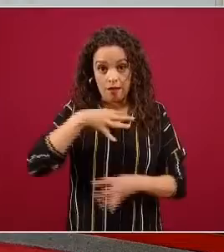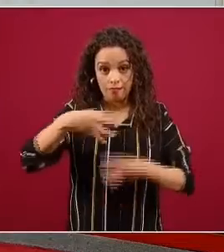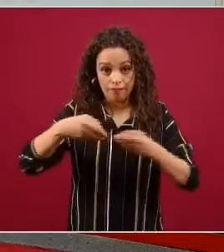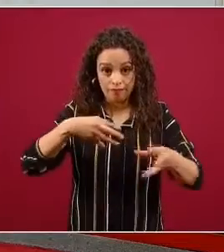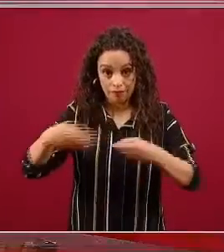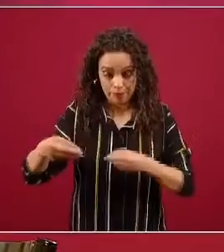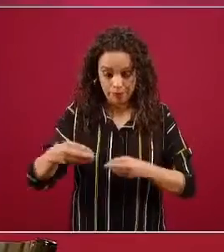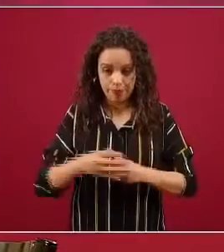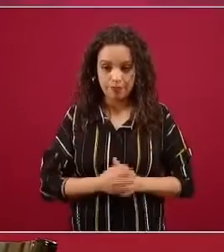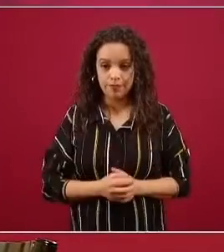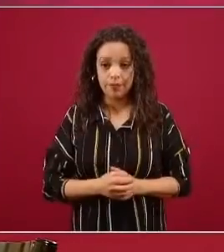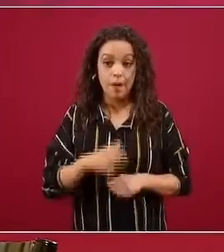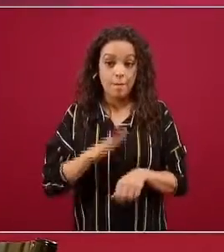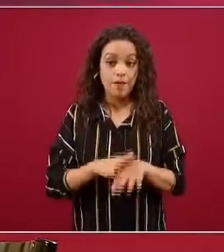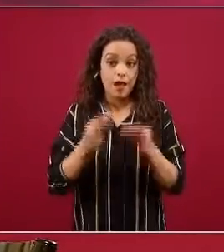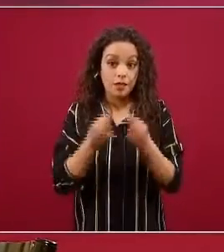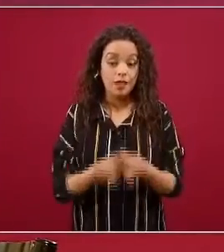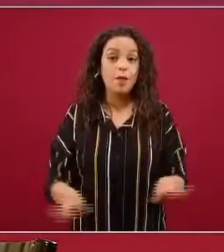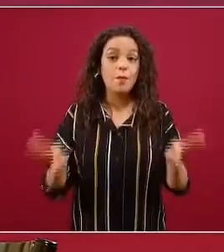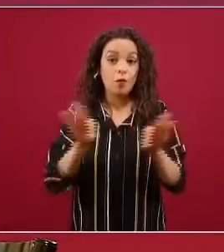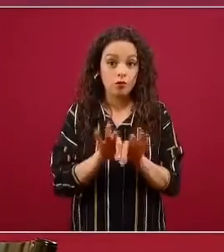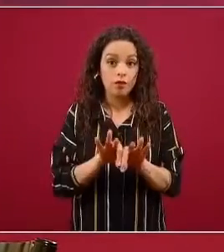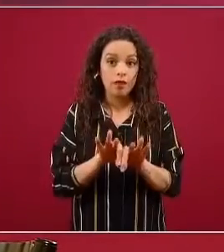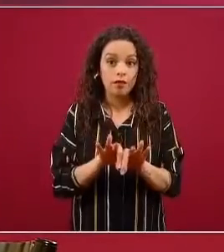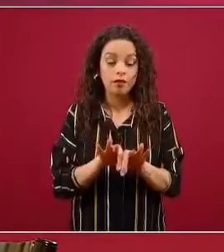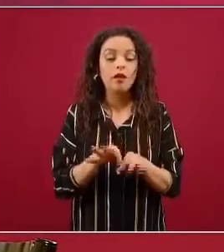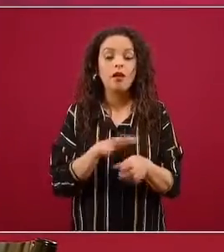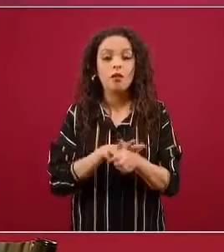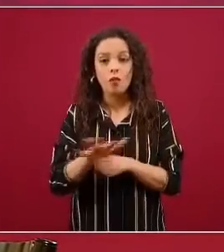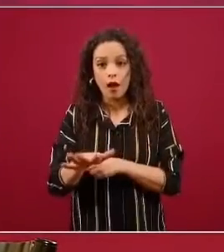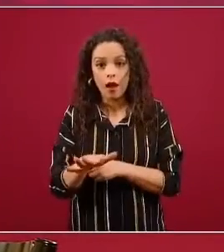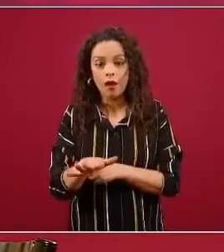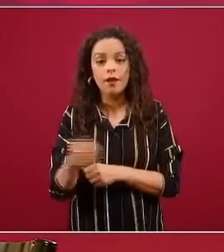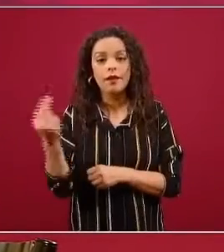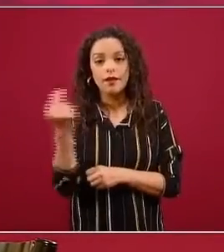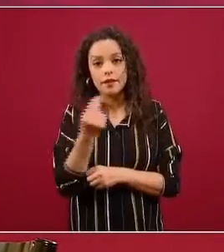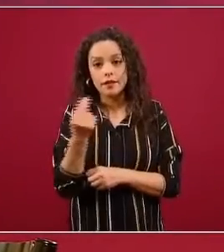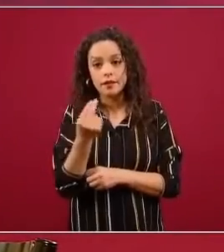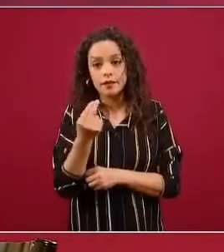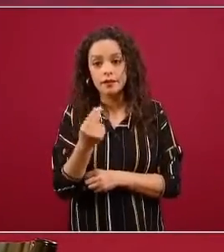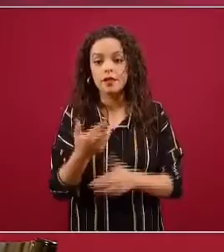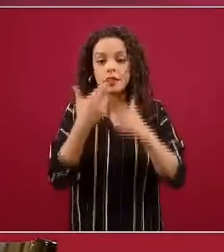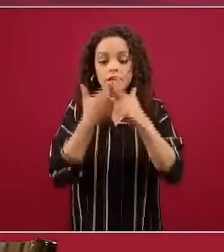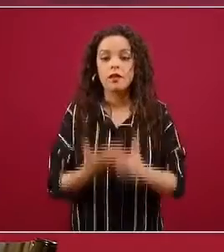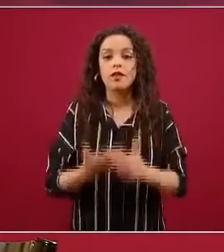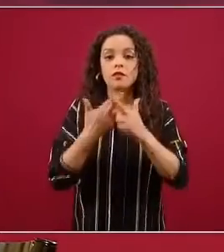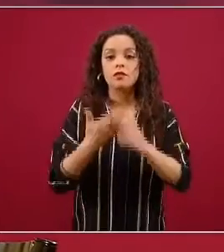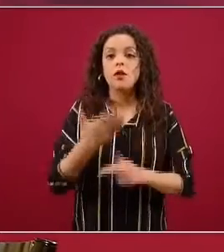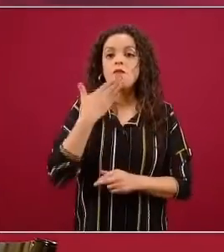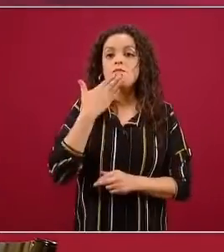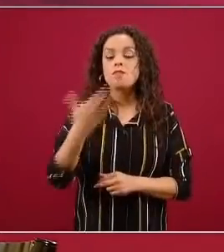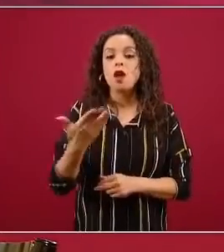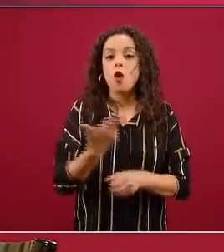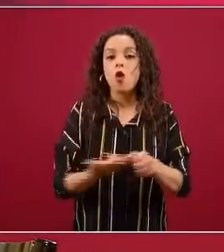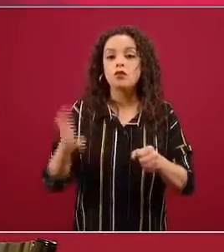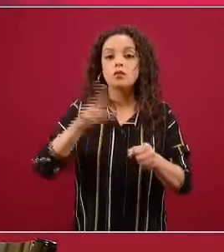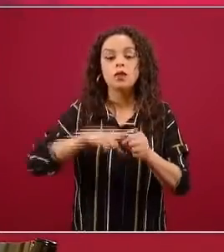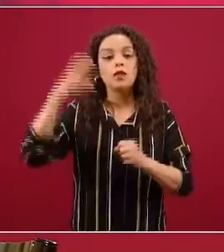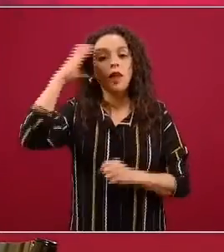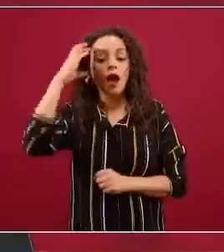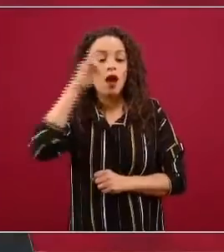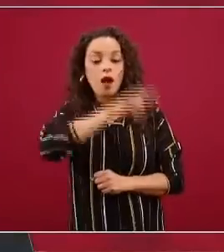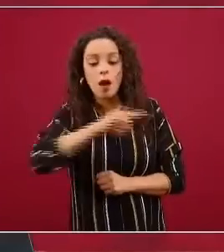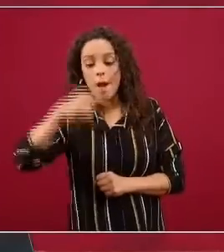el más importante, fue garantizar la disponibilidad de camas hospitalarias para poder